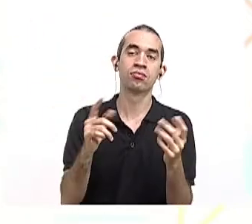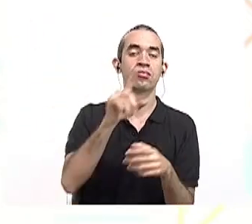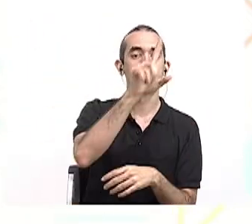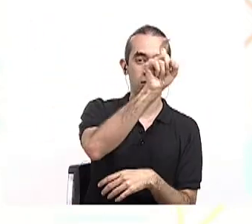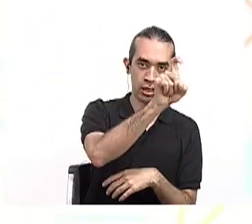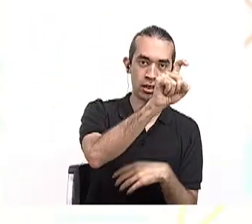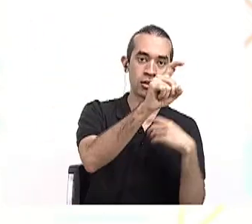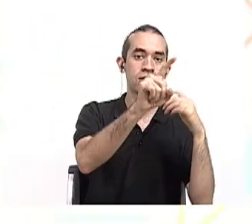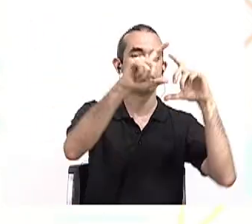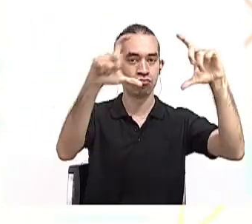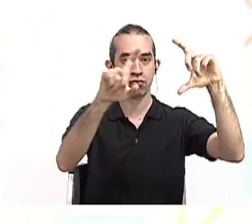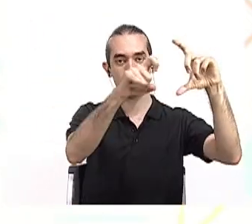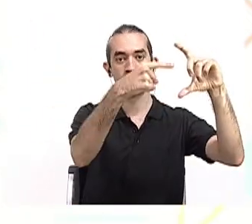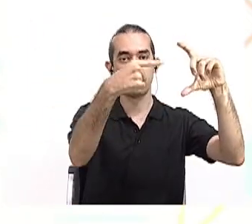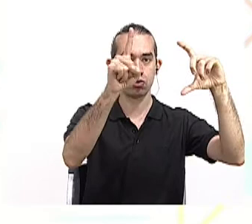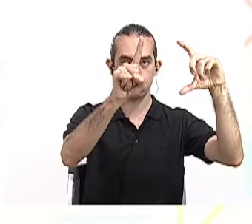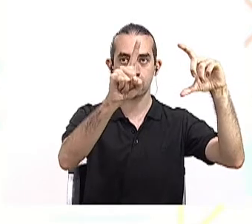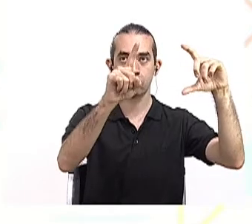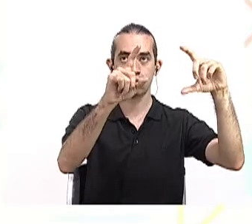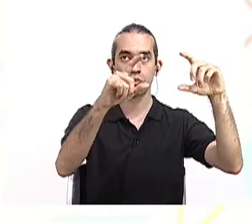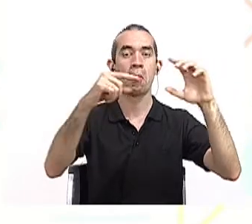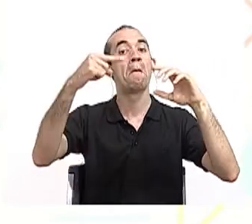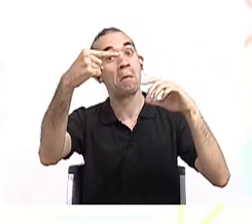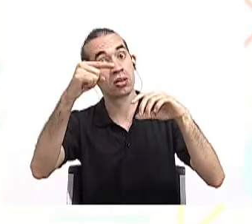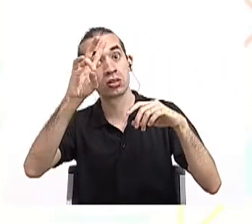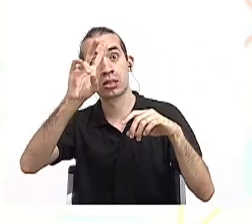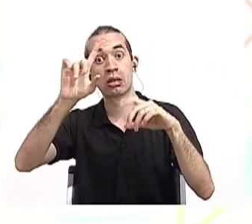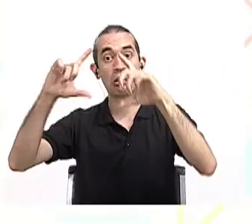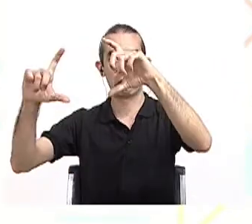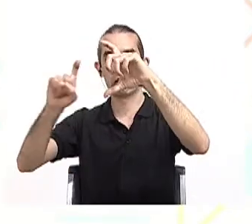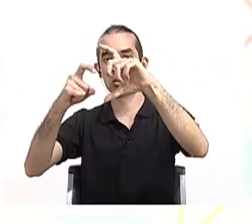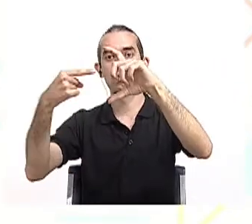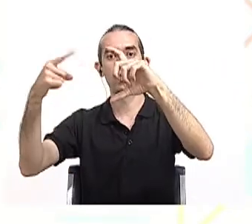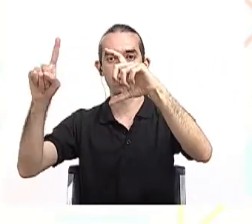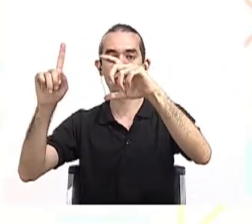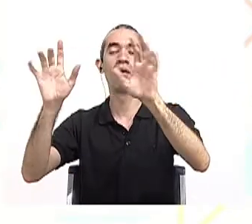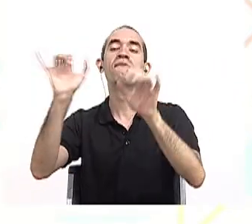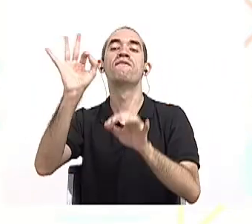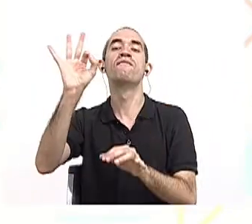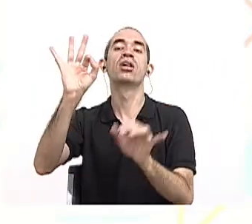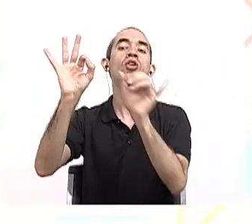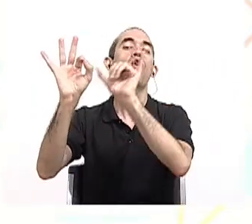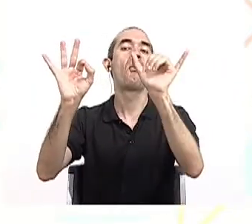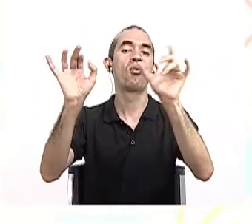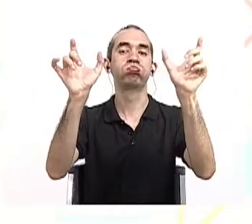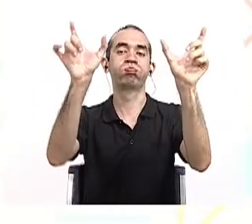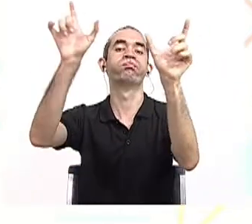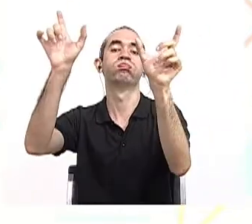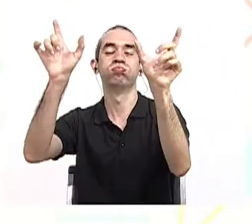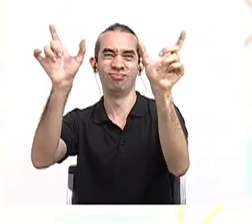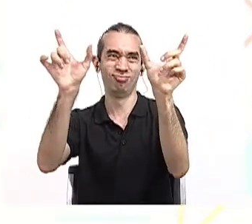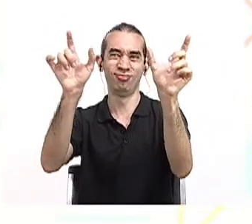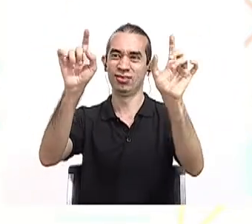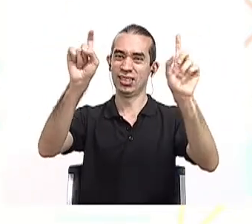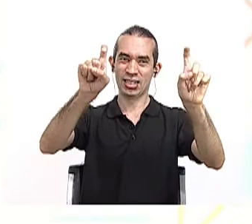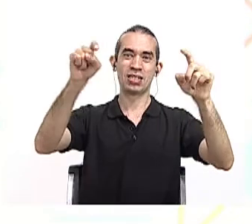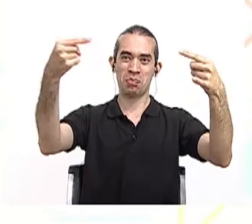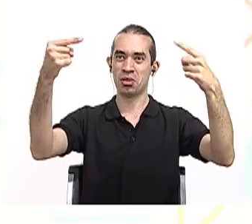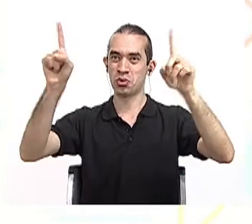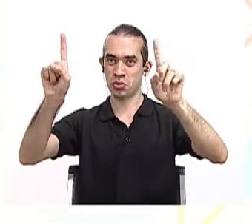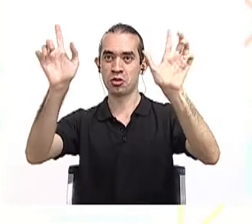menos 1, menos 7 y x menos 1 tienen un factor común que corresponde a x menos